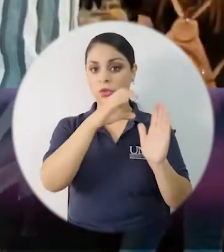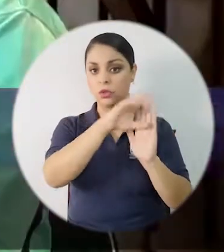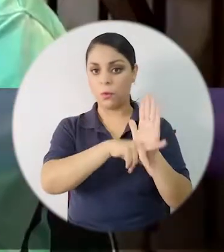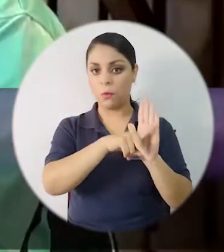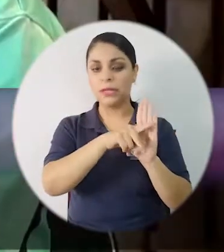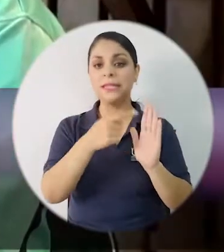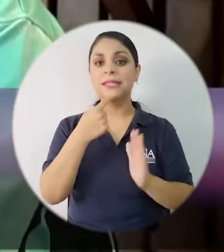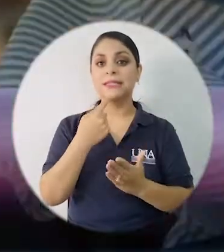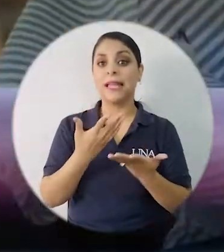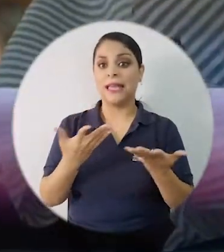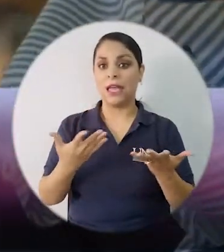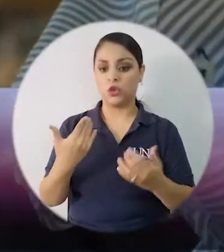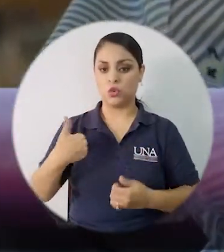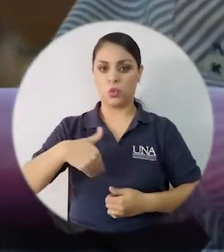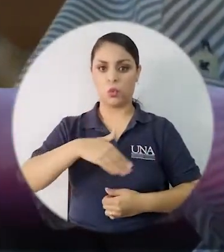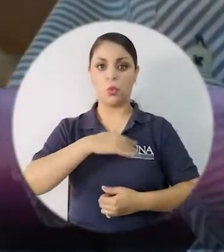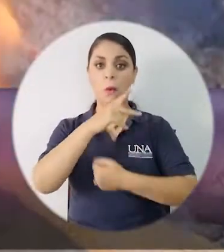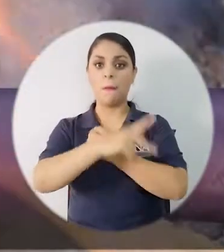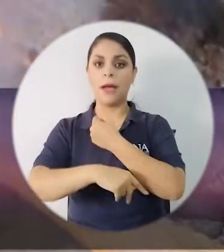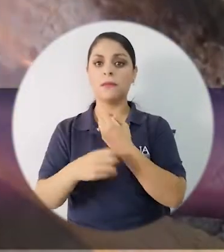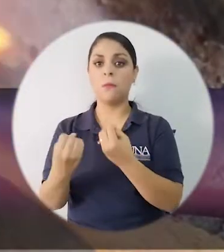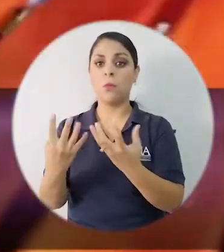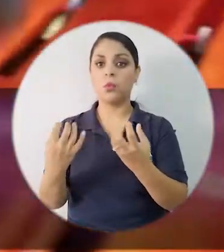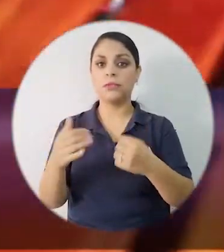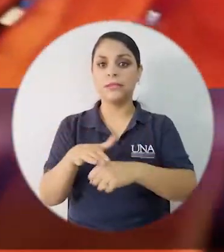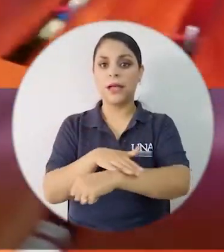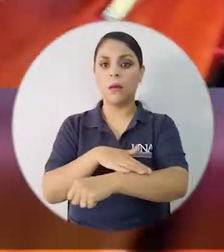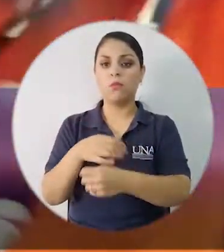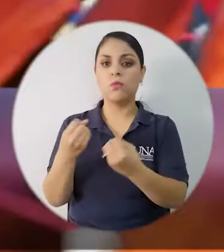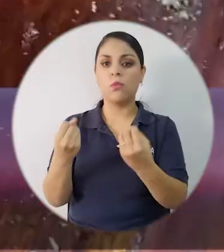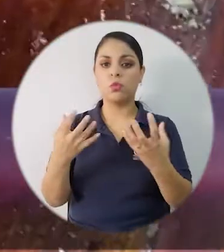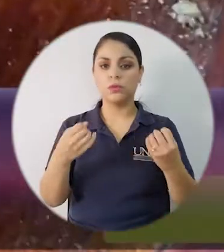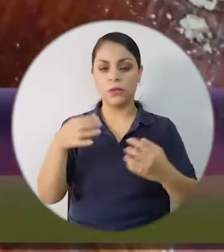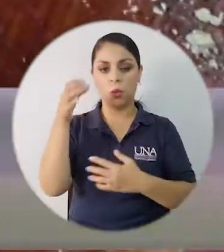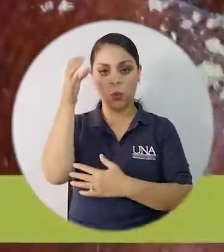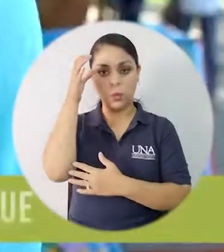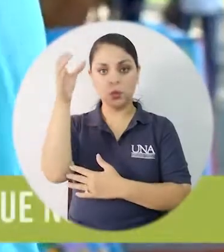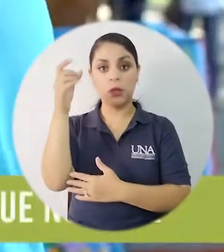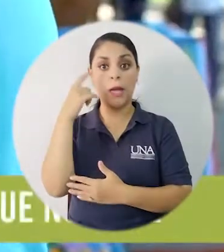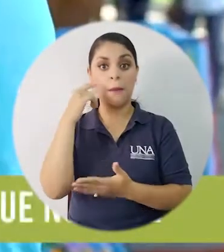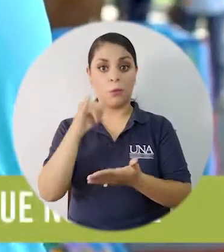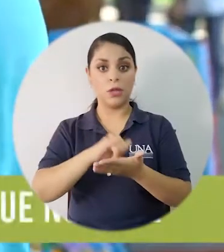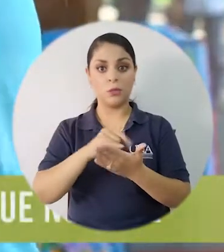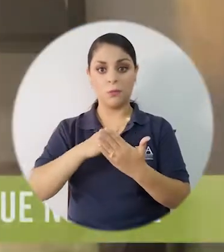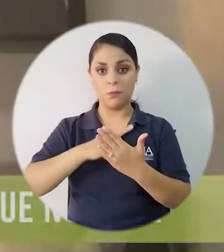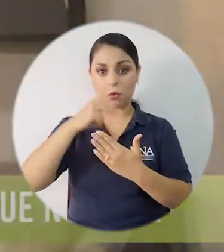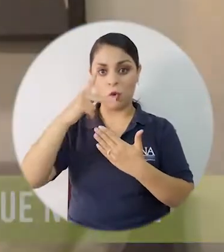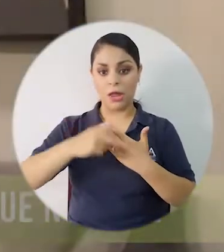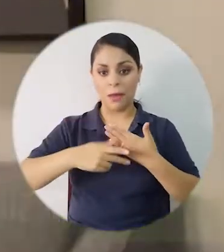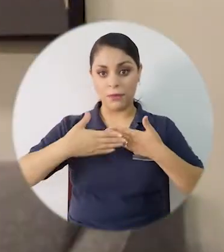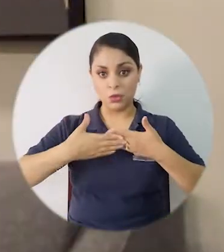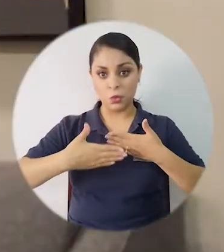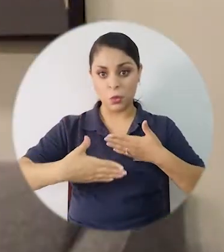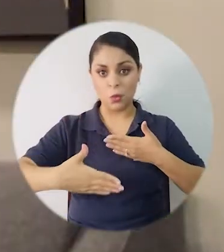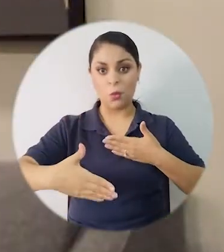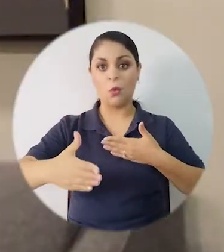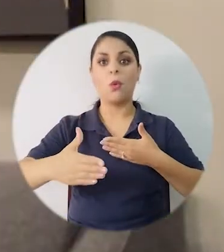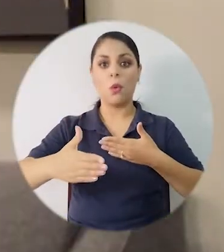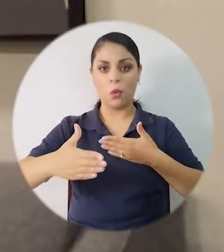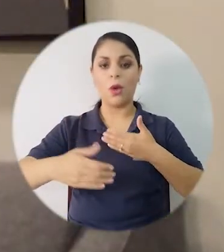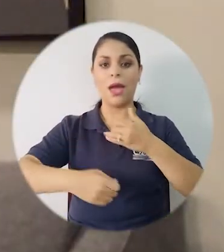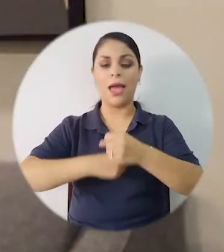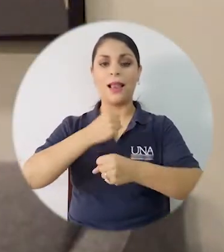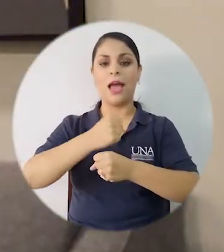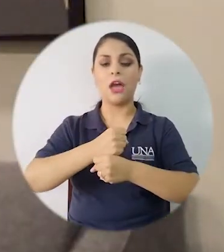justamente además se dice que somos un país multiétnico y pluricultural, por eso es que el programa aborda todo el año a partir